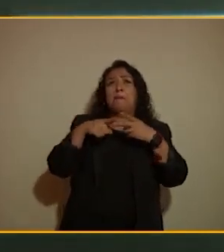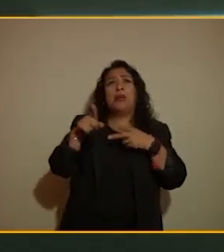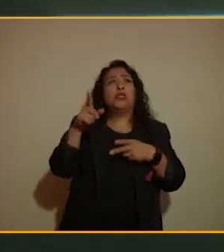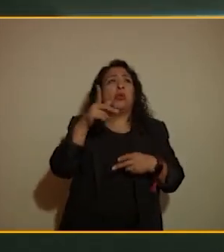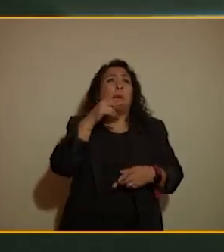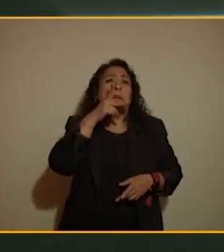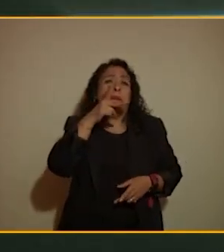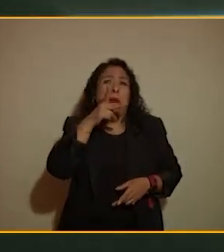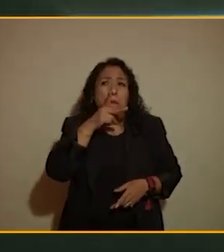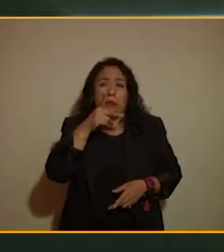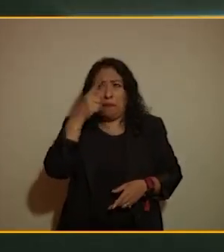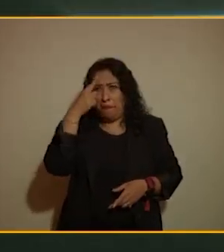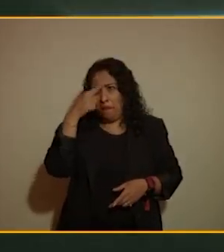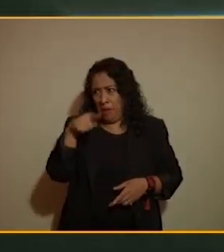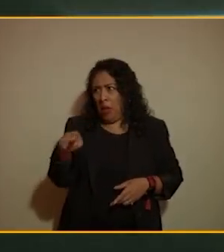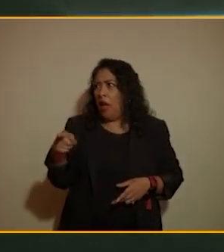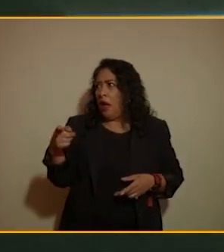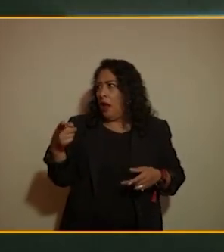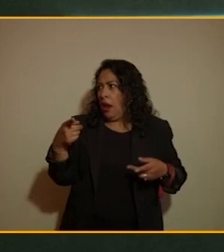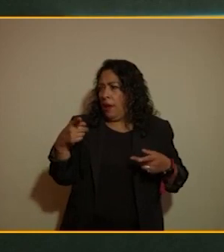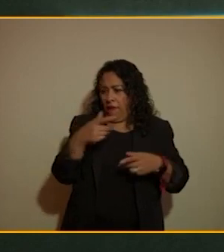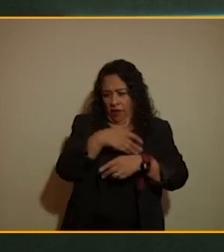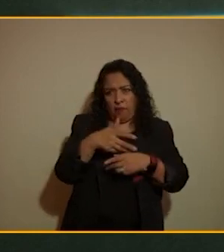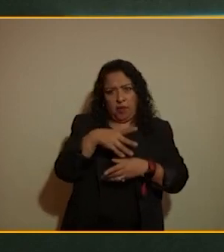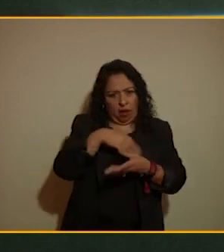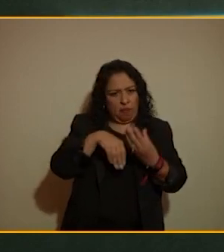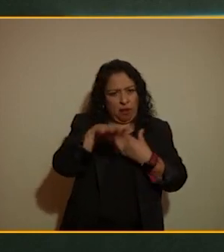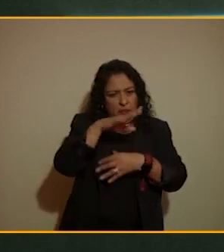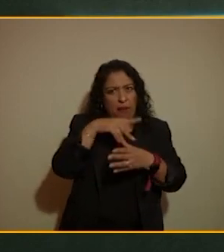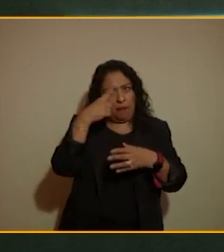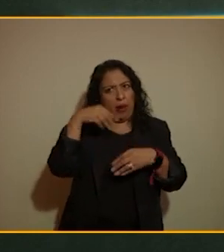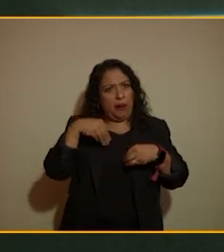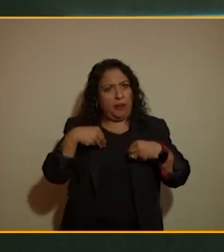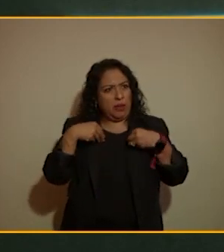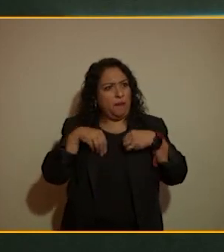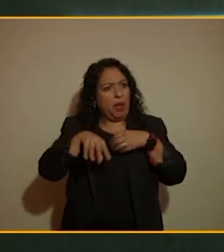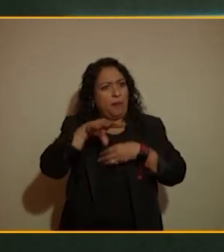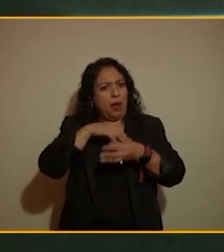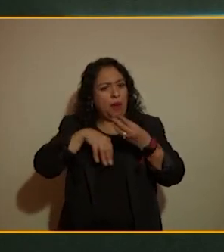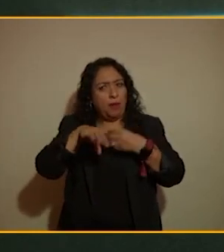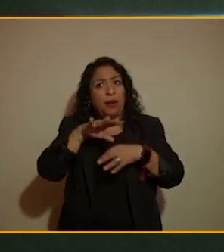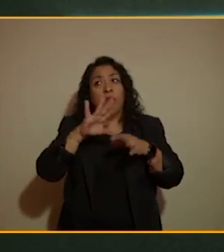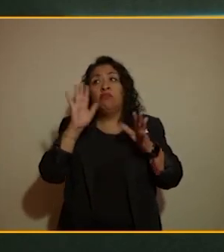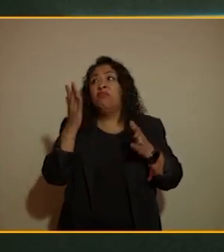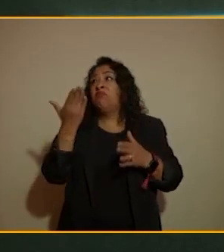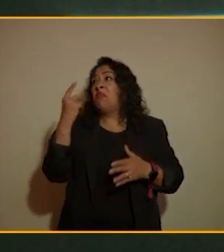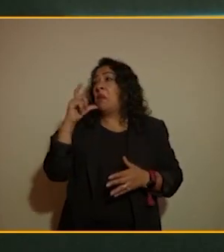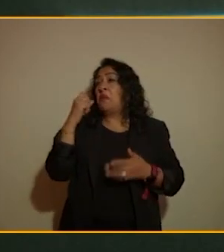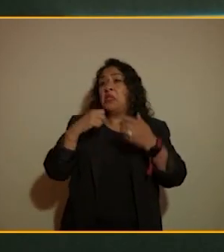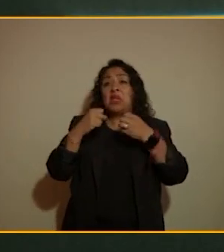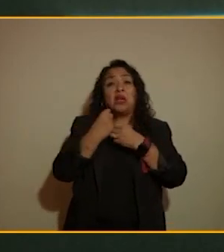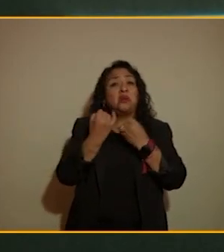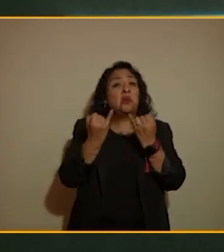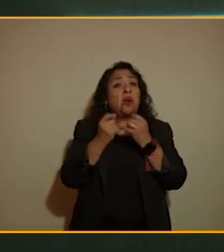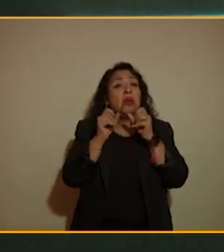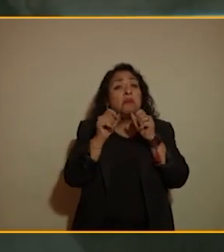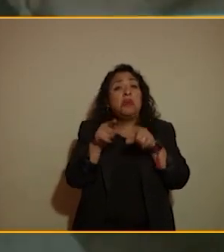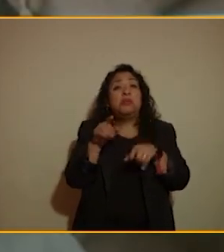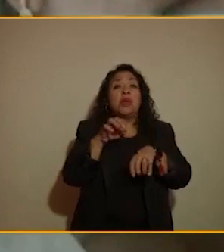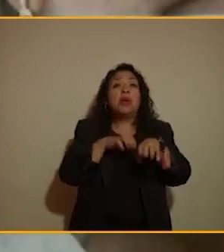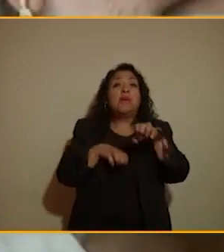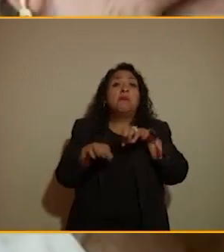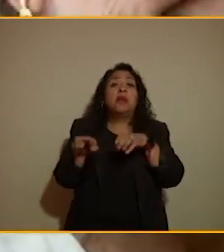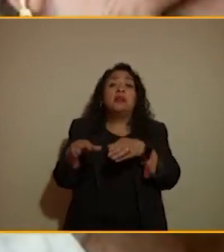familia para sacar a su familia adelante como un método de subsistencia y que desde hace 20 años sigue siendo una empresa de